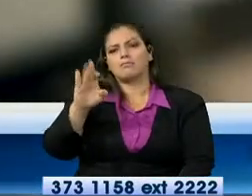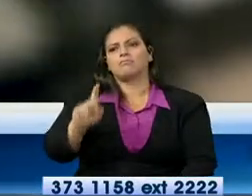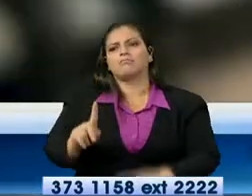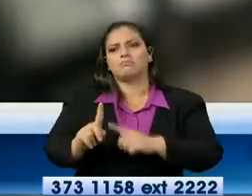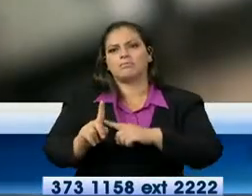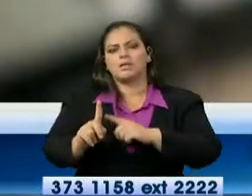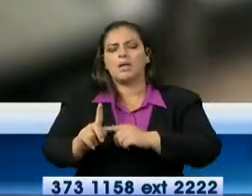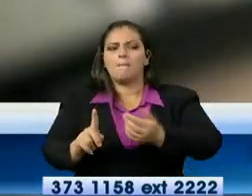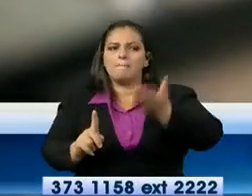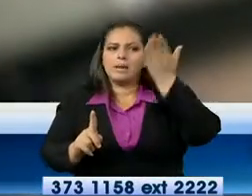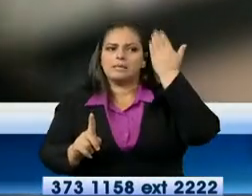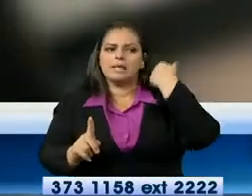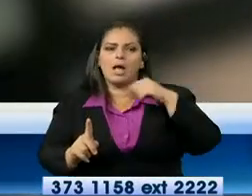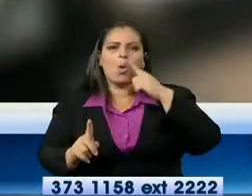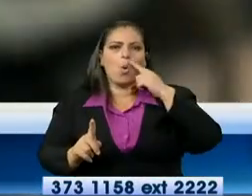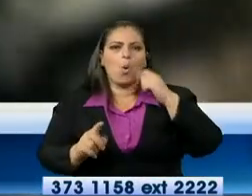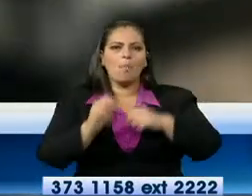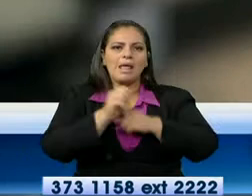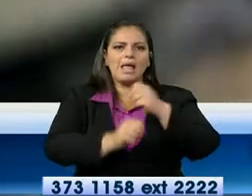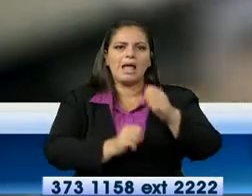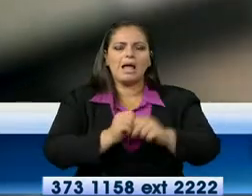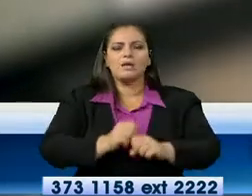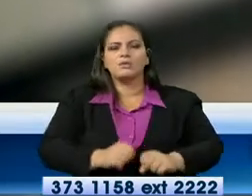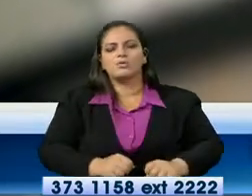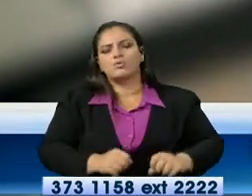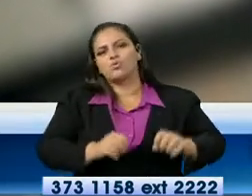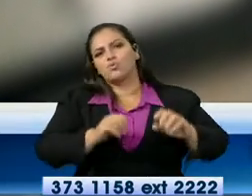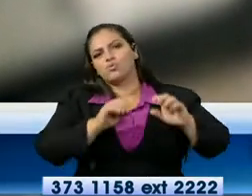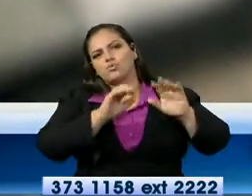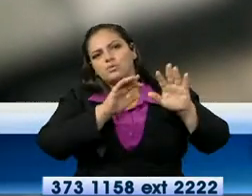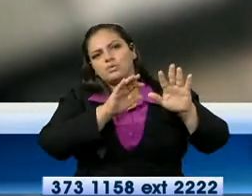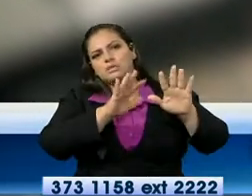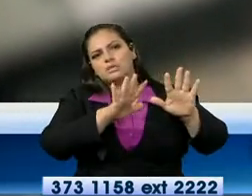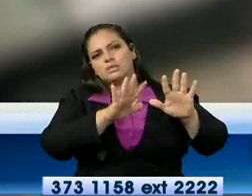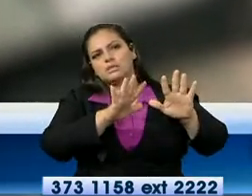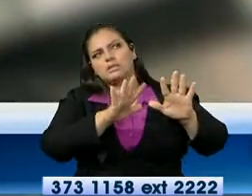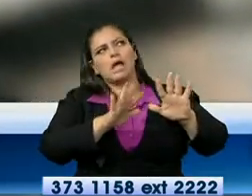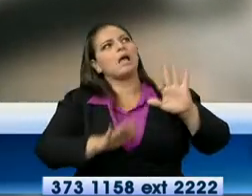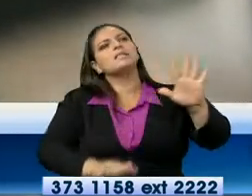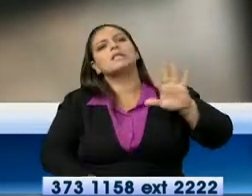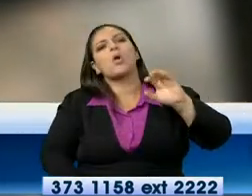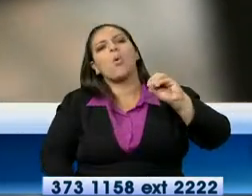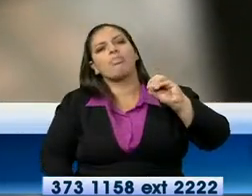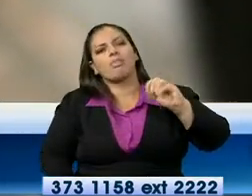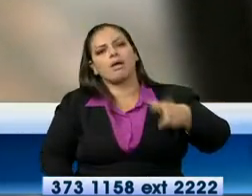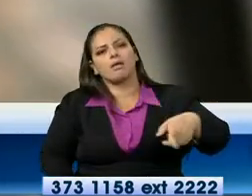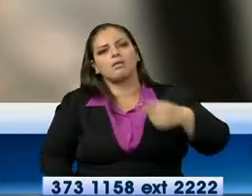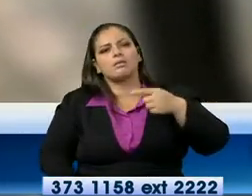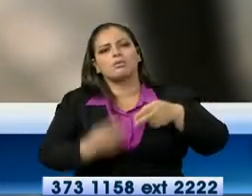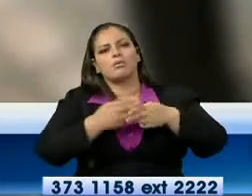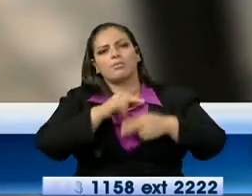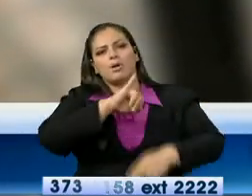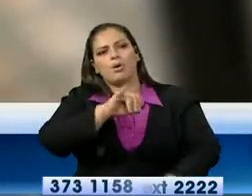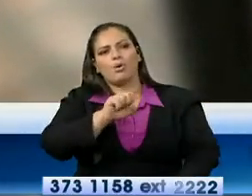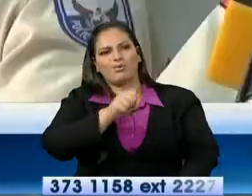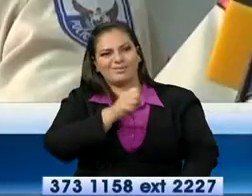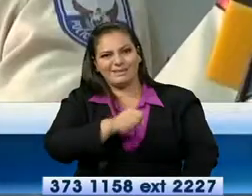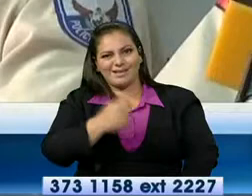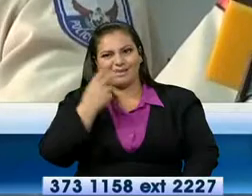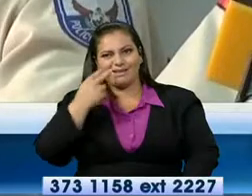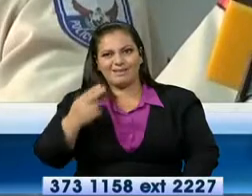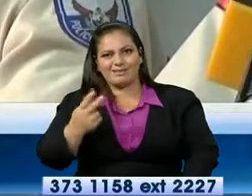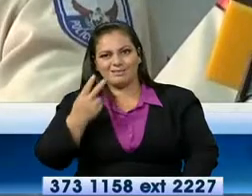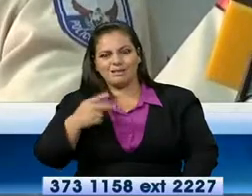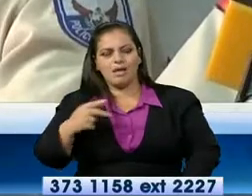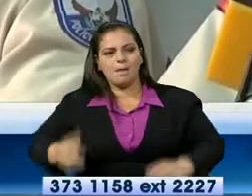50 años de edad. La víctima fue asesinada en el portal de una vivienda en Manta. El ataque quedó registrado en cámaras de seguridad. Había